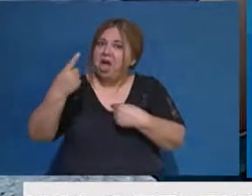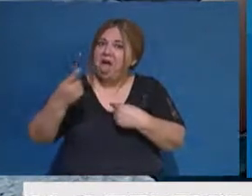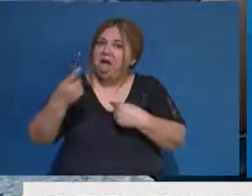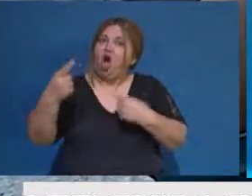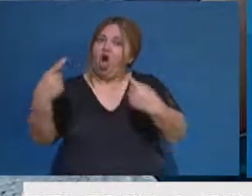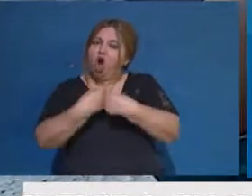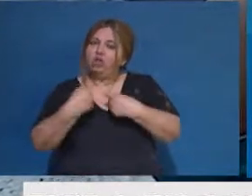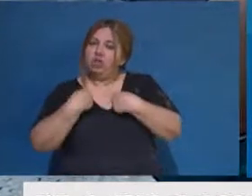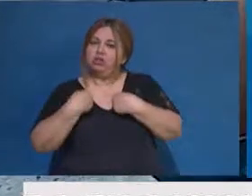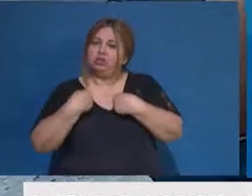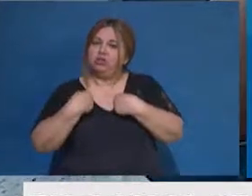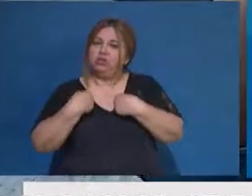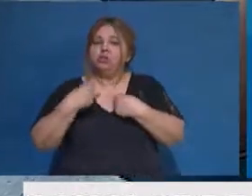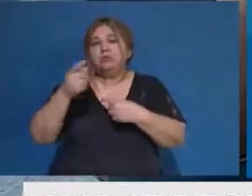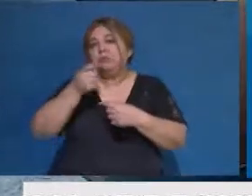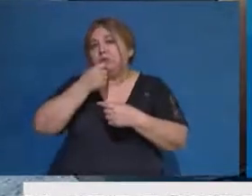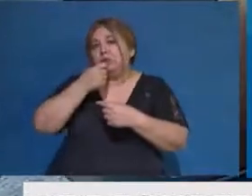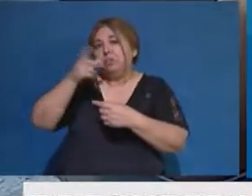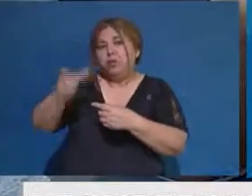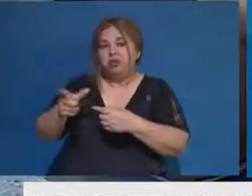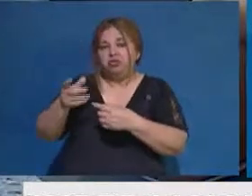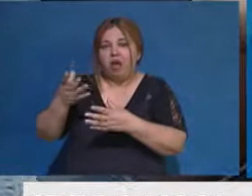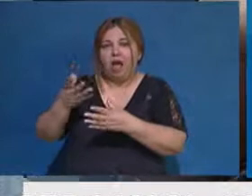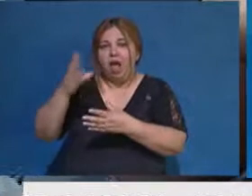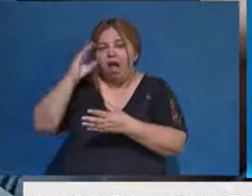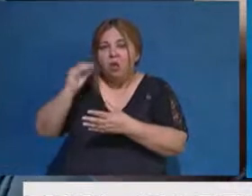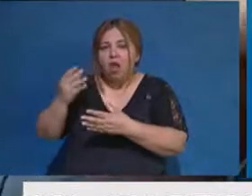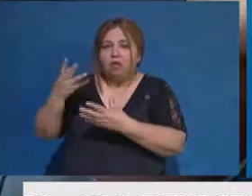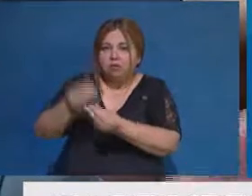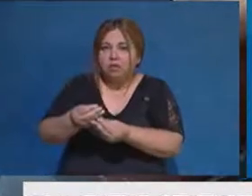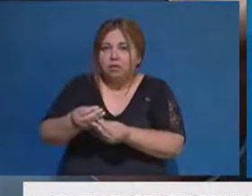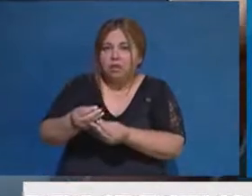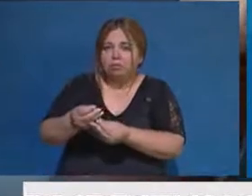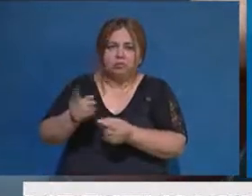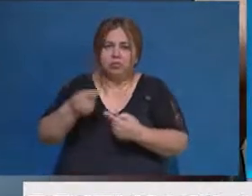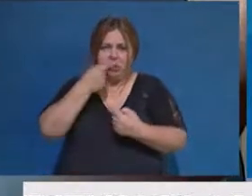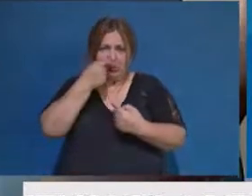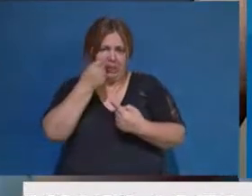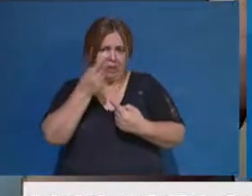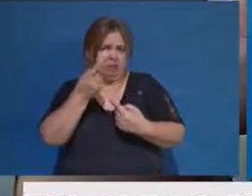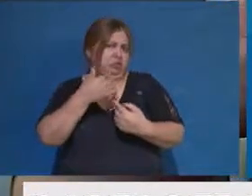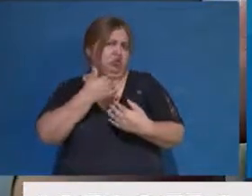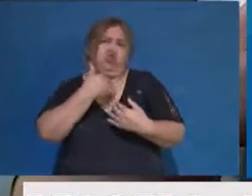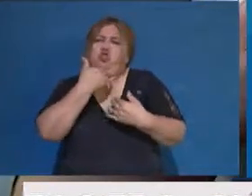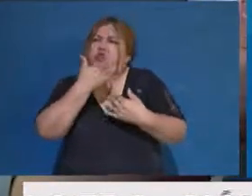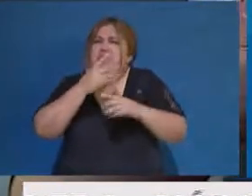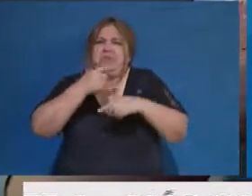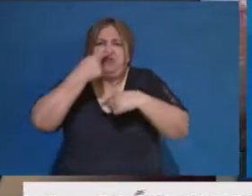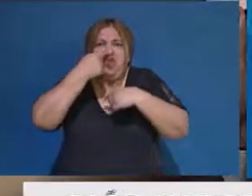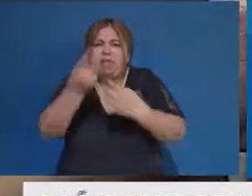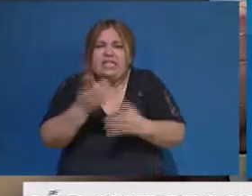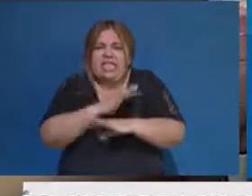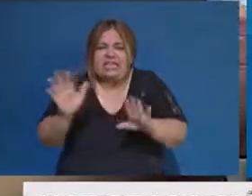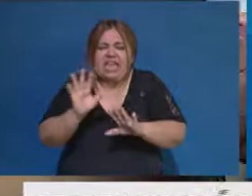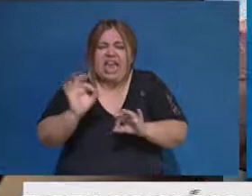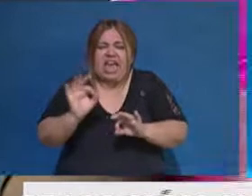parte que defendía a una de las imputadas, con lo cual no respondemos a ningún interés ni corporativo, ni mediático, ni social,